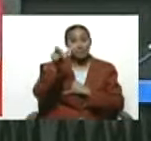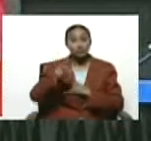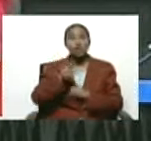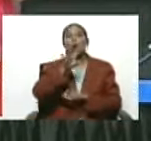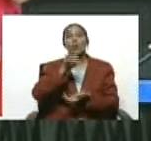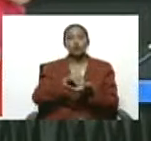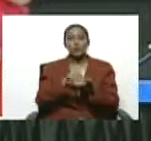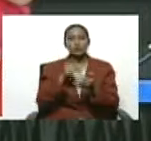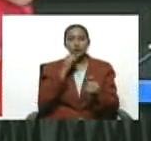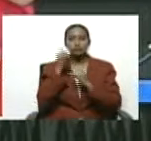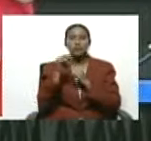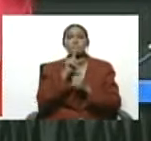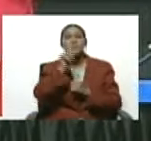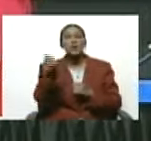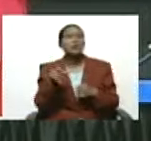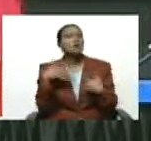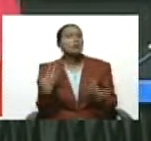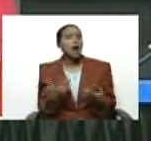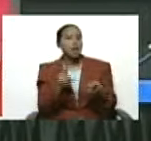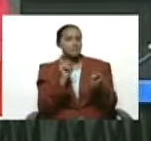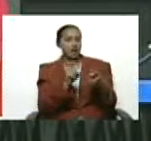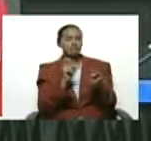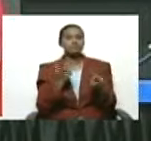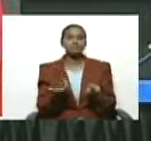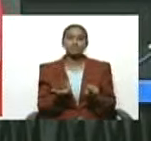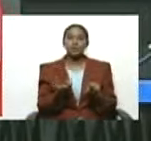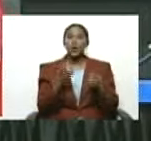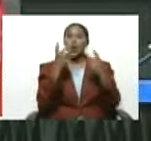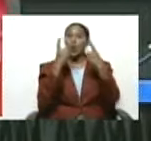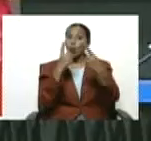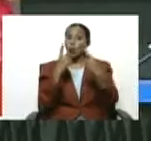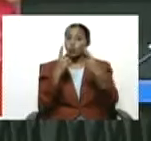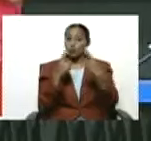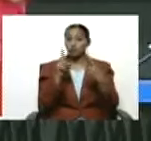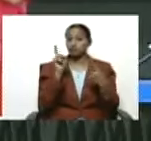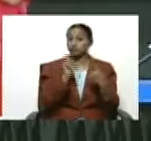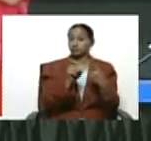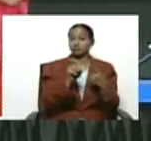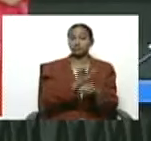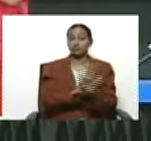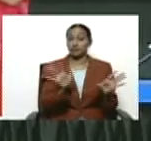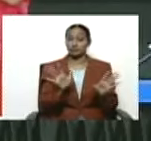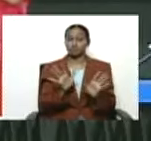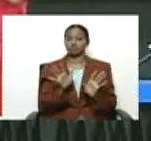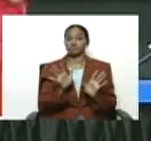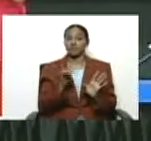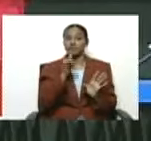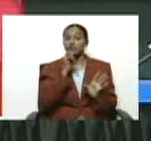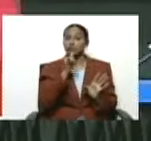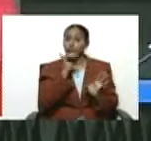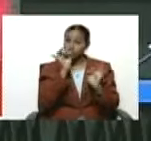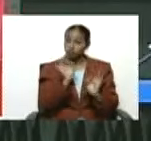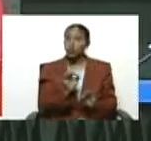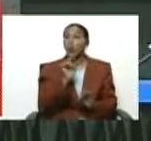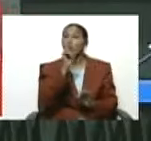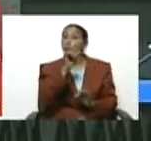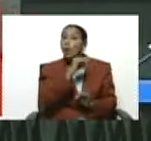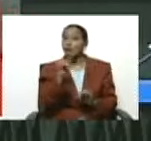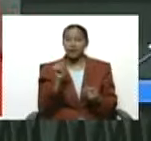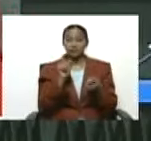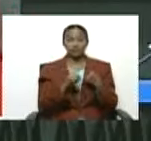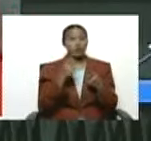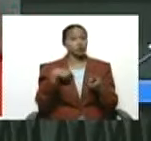No sé si me explico. Lo contamos una vez porque nosotros no nos vamos a caer a coba. No nos vamos a caer a